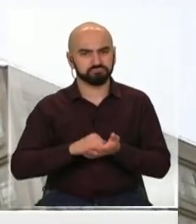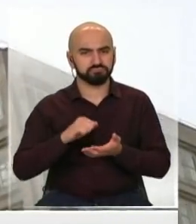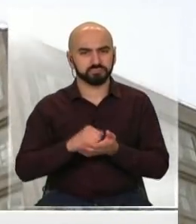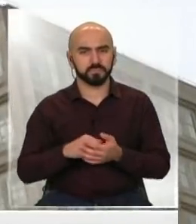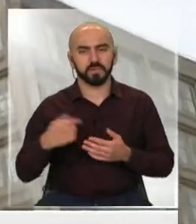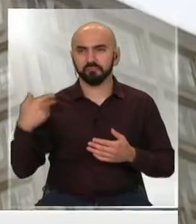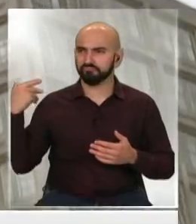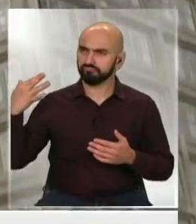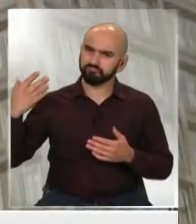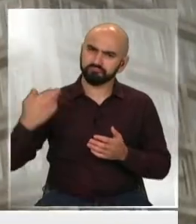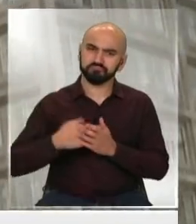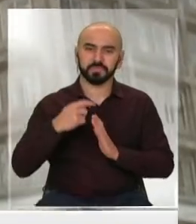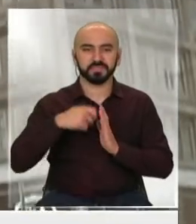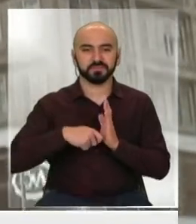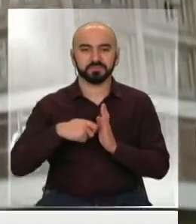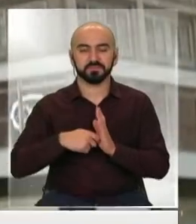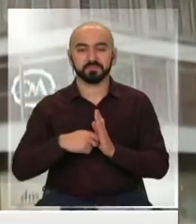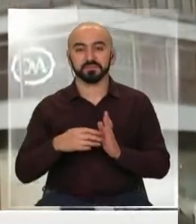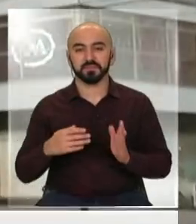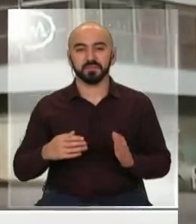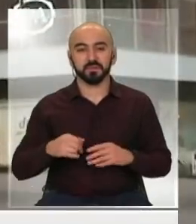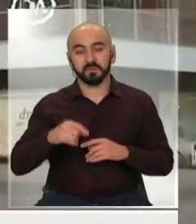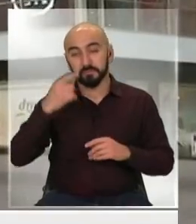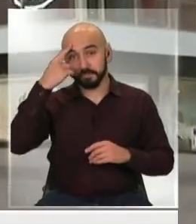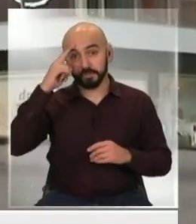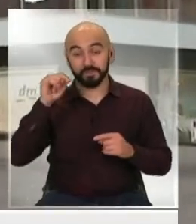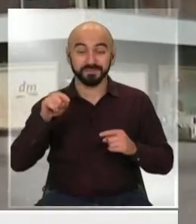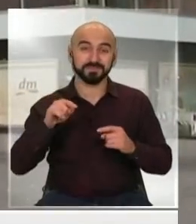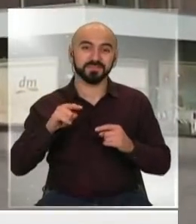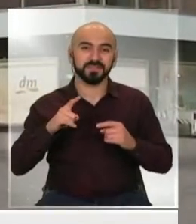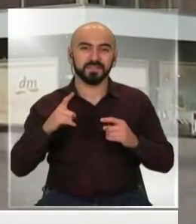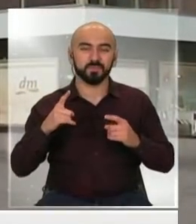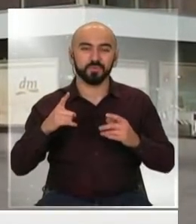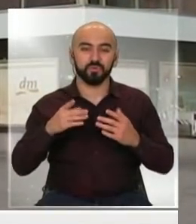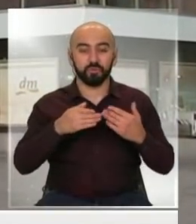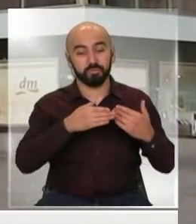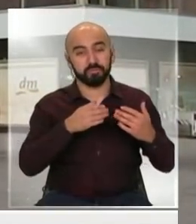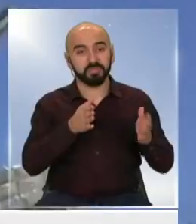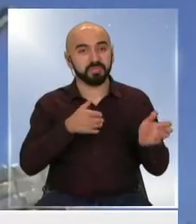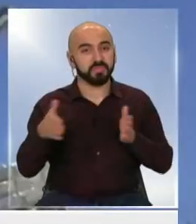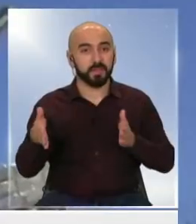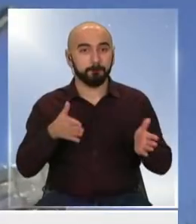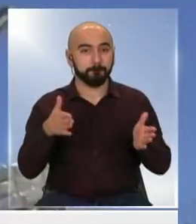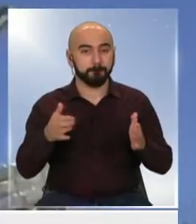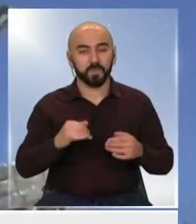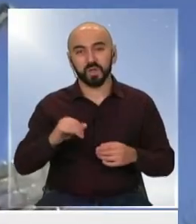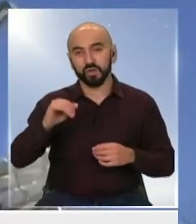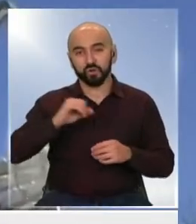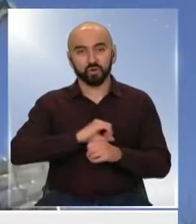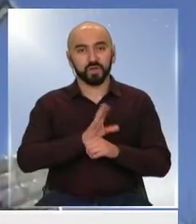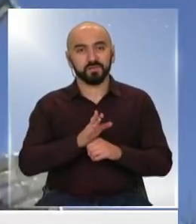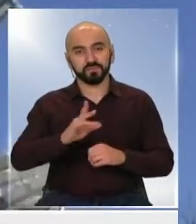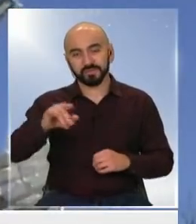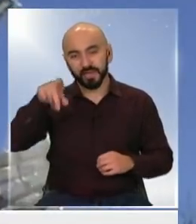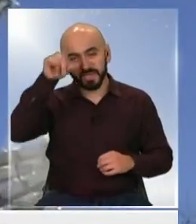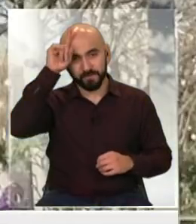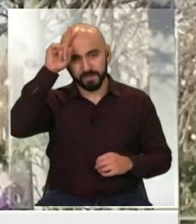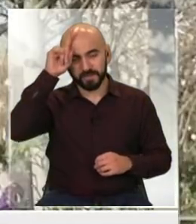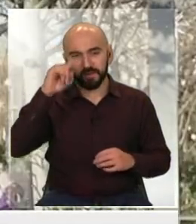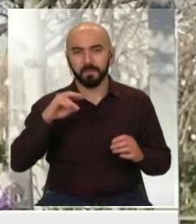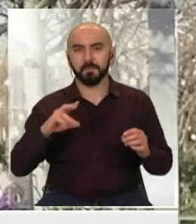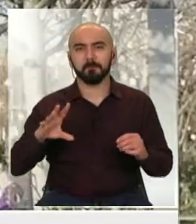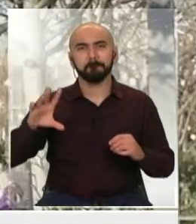pese a que durante este tiempo la presencia y el impacto el coronavirus o en alemania fue mucho menor a la de los